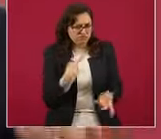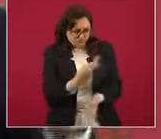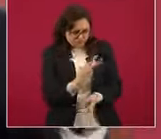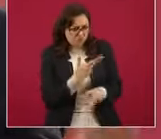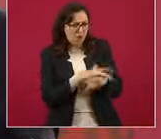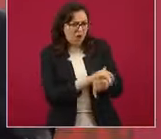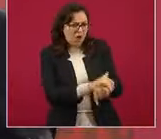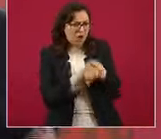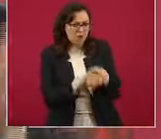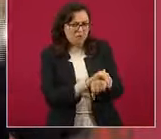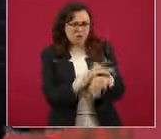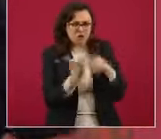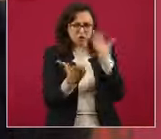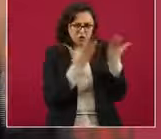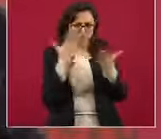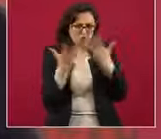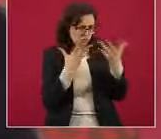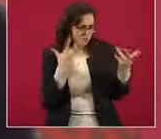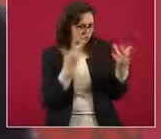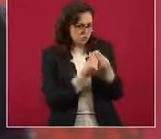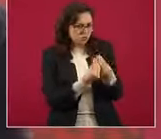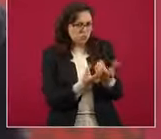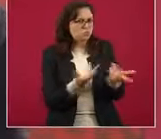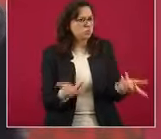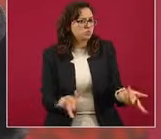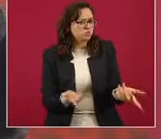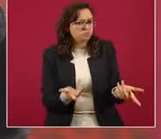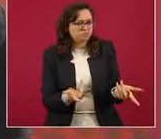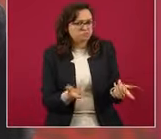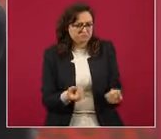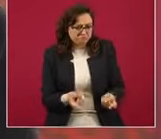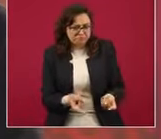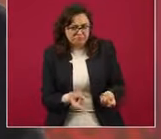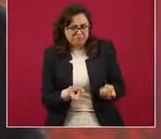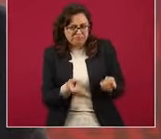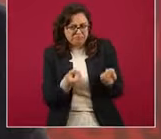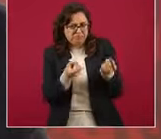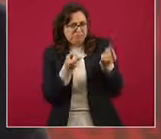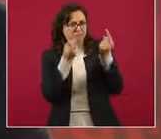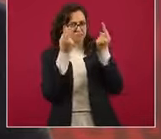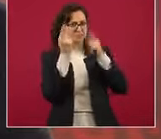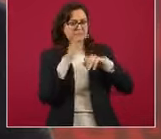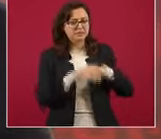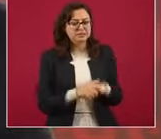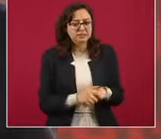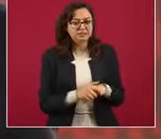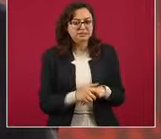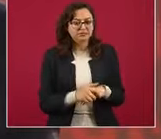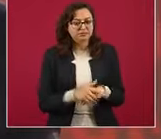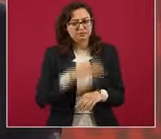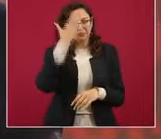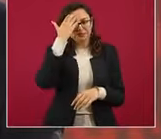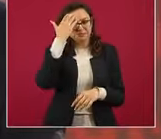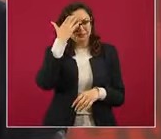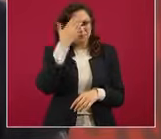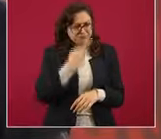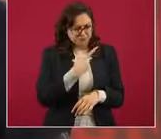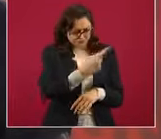amigos, estudiamos juntos, venimos desde niños, nos conocemos,